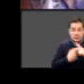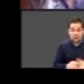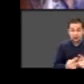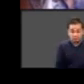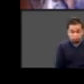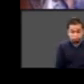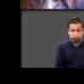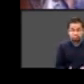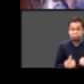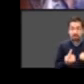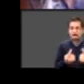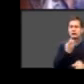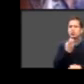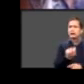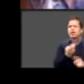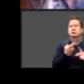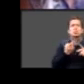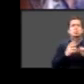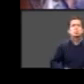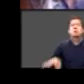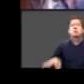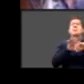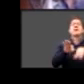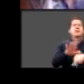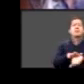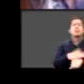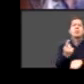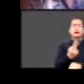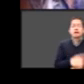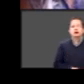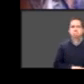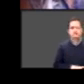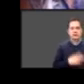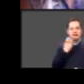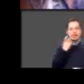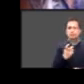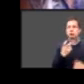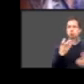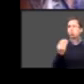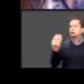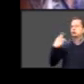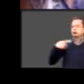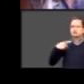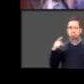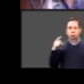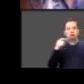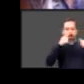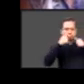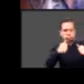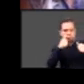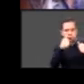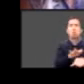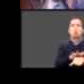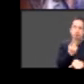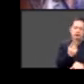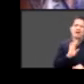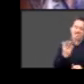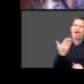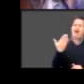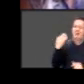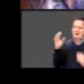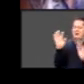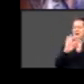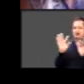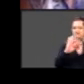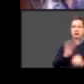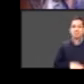tantos y a tantos tan distintos? ya lo dijeron ¿no? es donde se determina gran